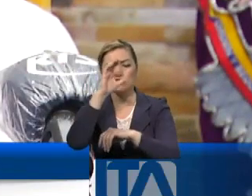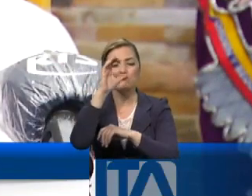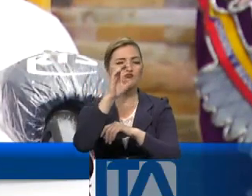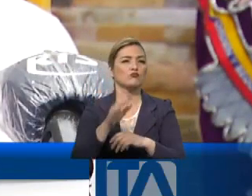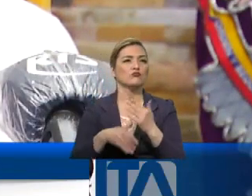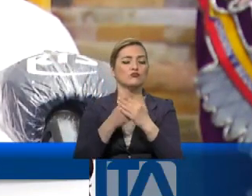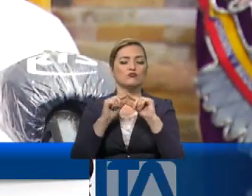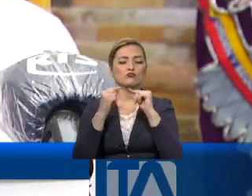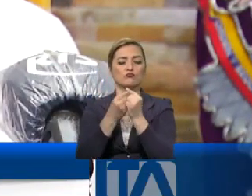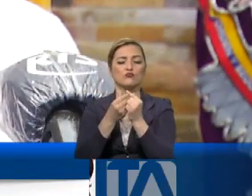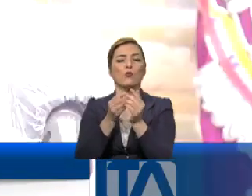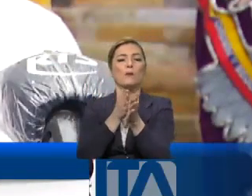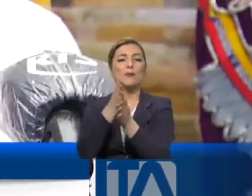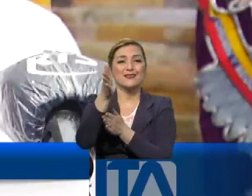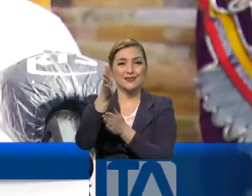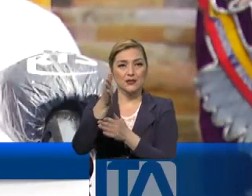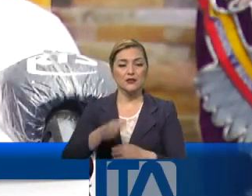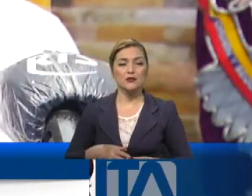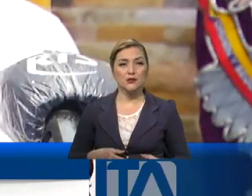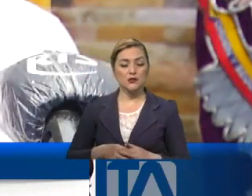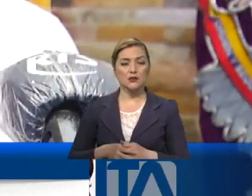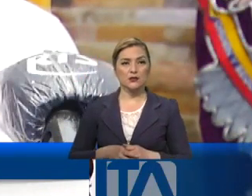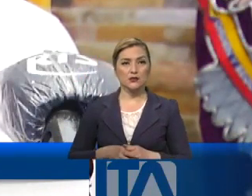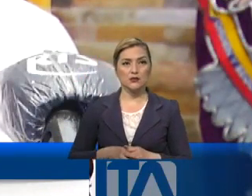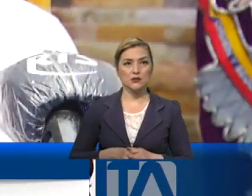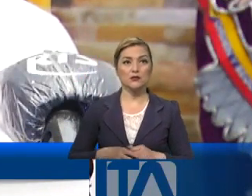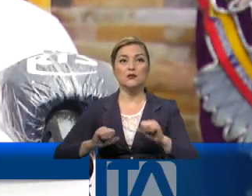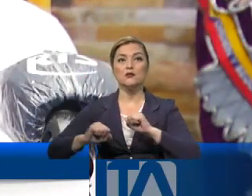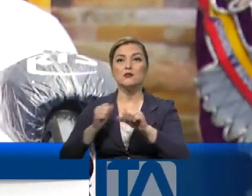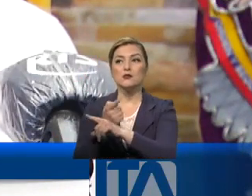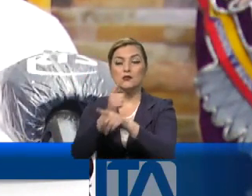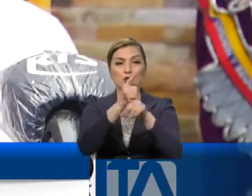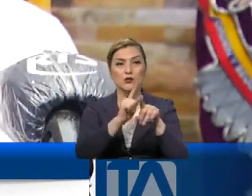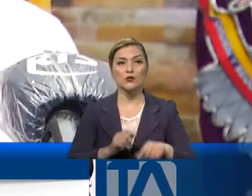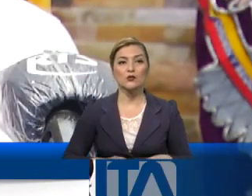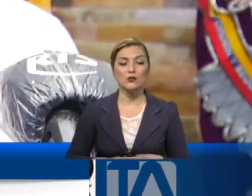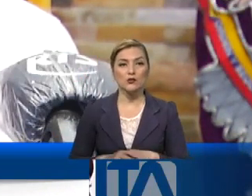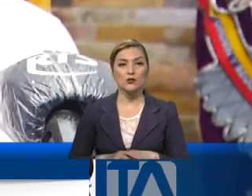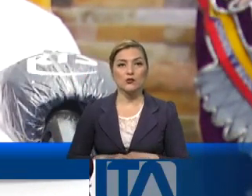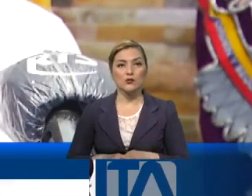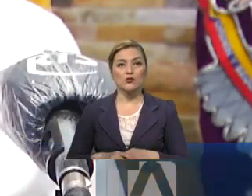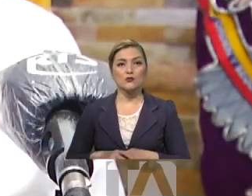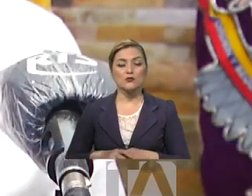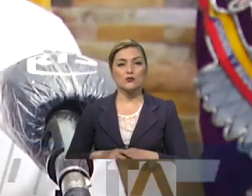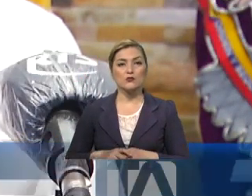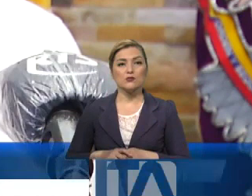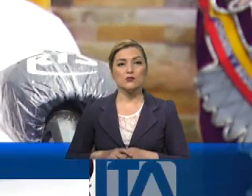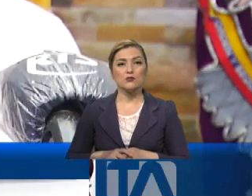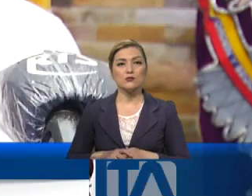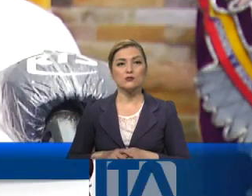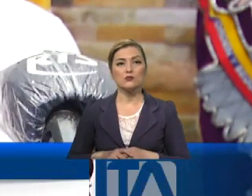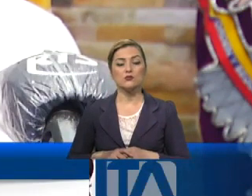de este grupo especial que se ha conformado diferentes diligencias investigativas, y quiero decirles a ustedes que al menos